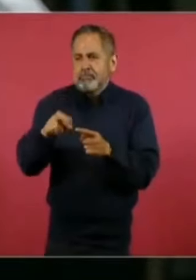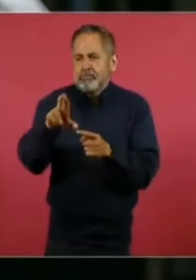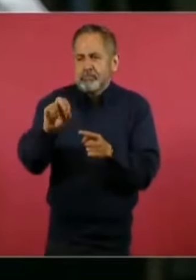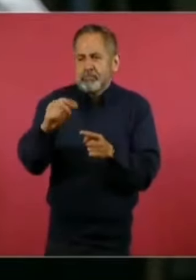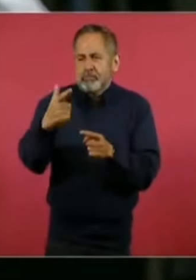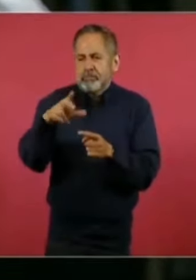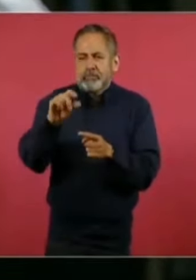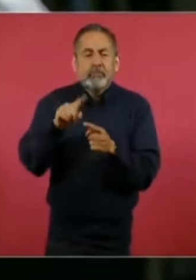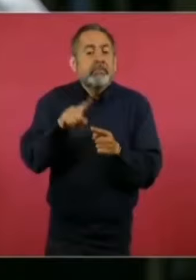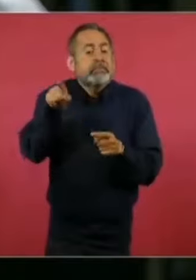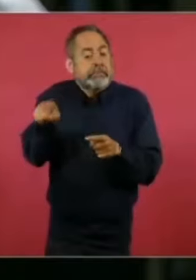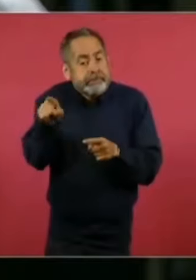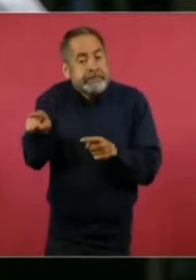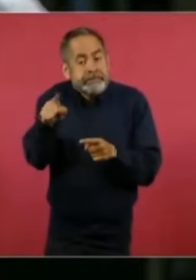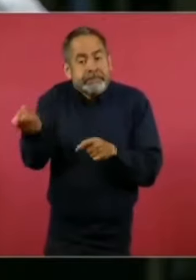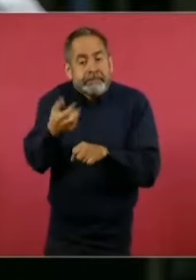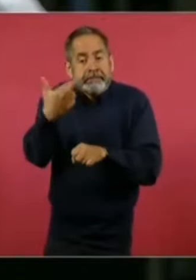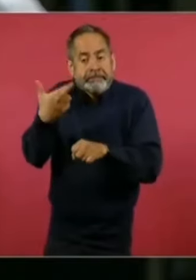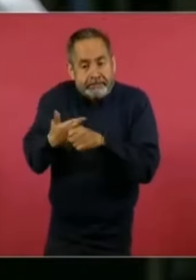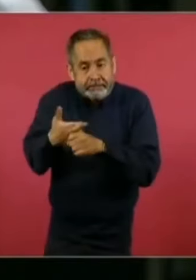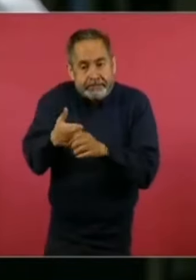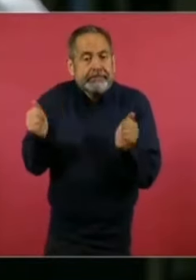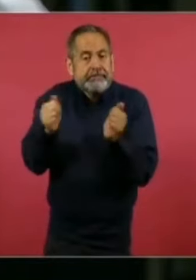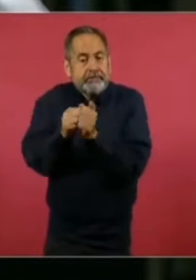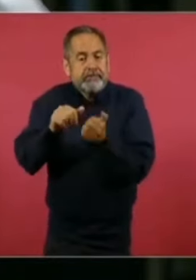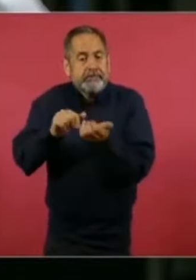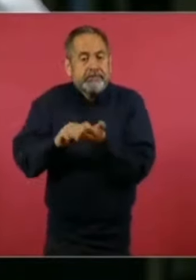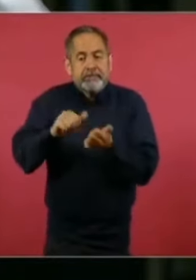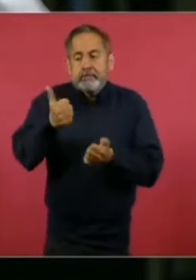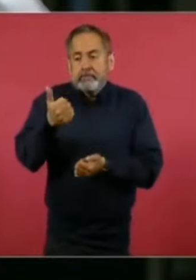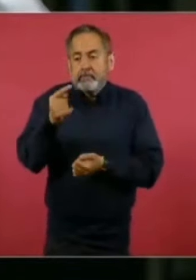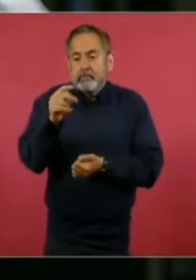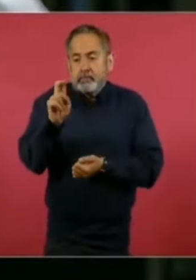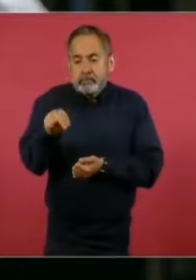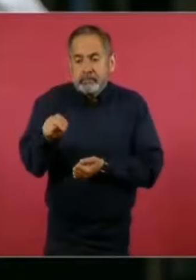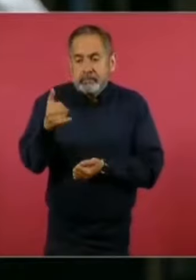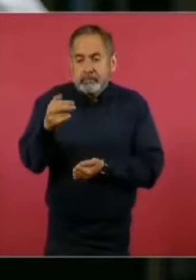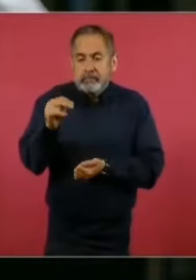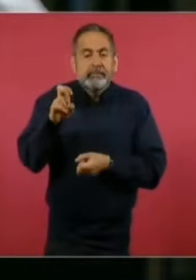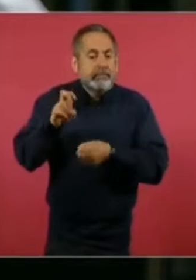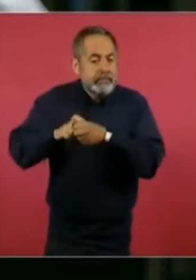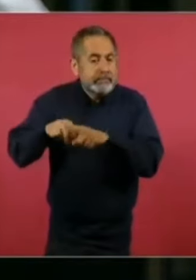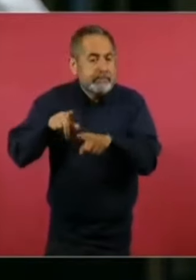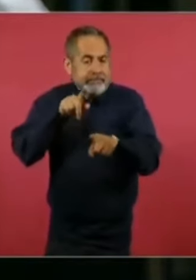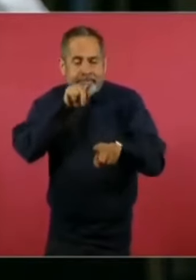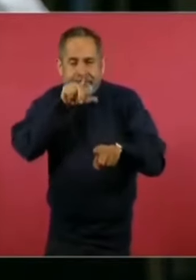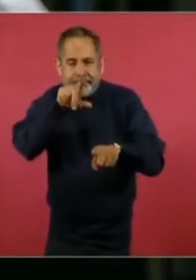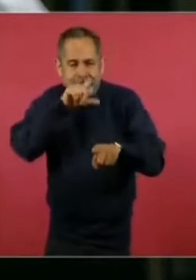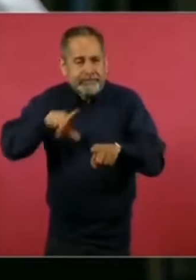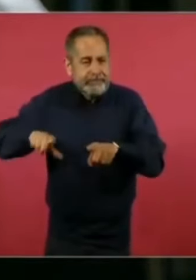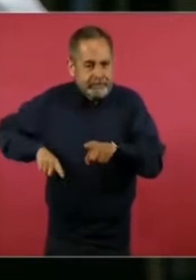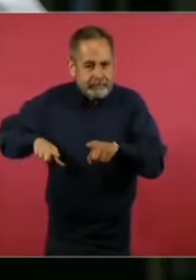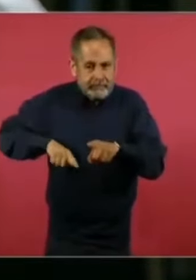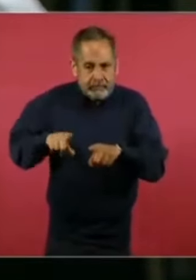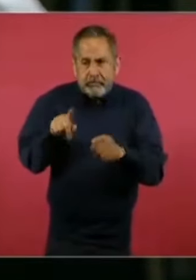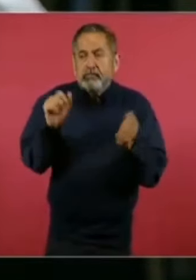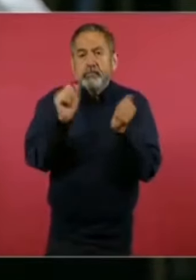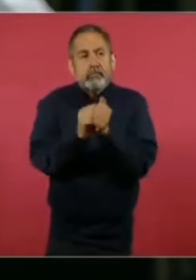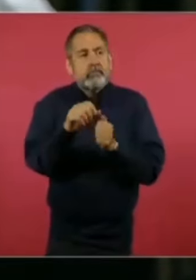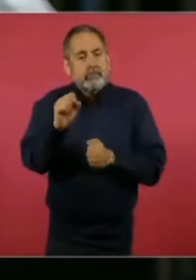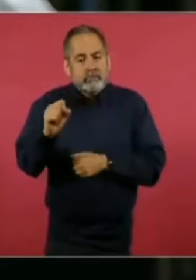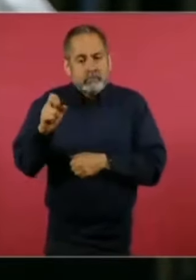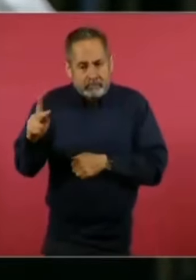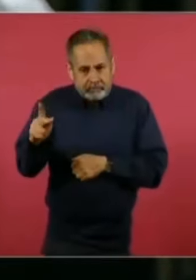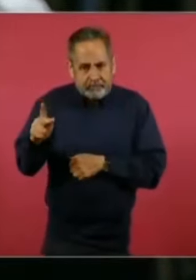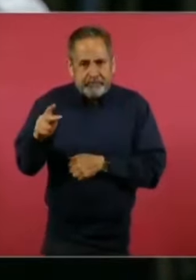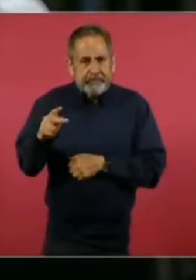secretario particular de don Agustín Yáñez en el gobierno de Jalisco y en la Secretaría de Educación Pública en el